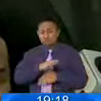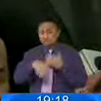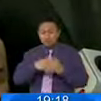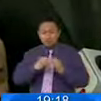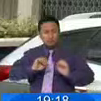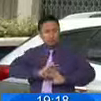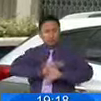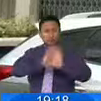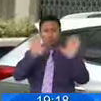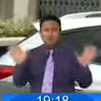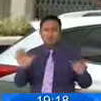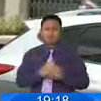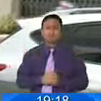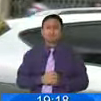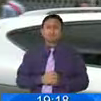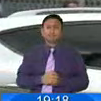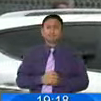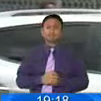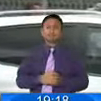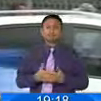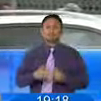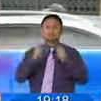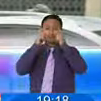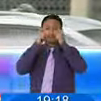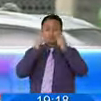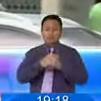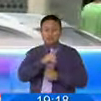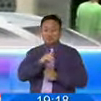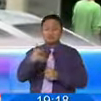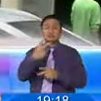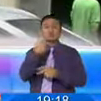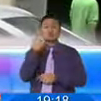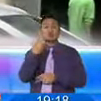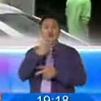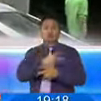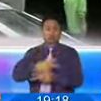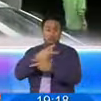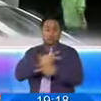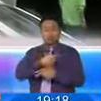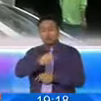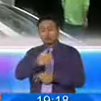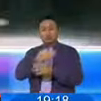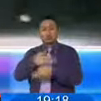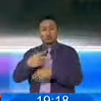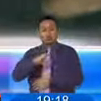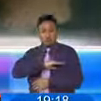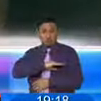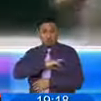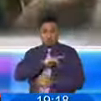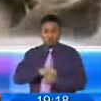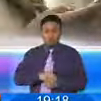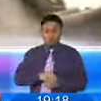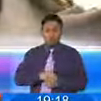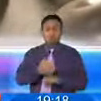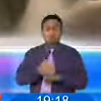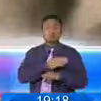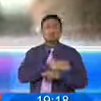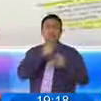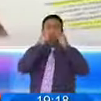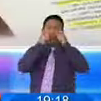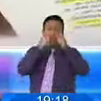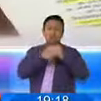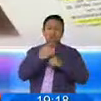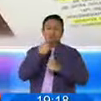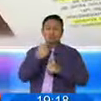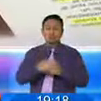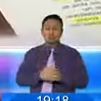esclarezca la verdad. En este caso, la Fiscalía vinculó a dos concejales y algunos funcionarios municipales. Según dijo en su momento el fiscal Salazar,